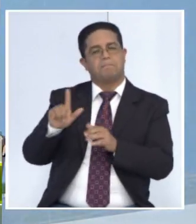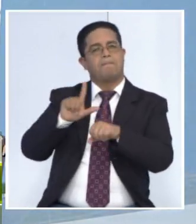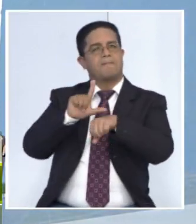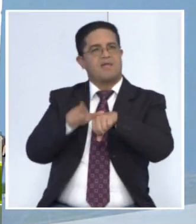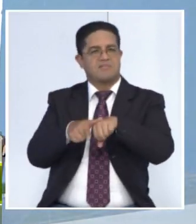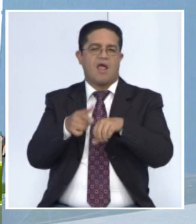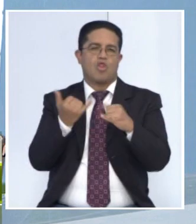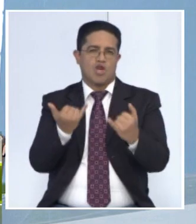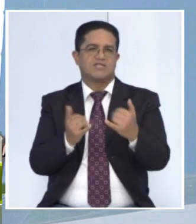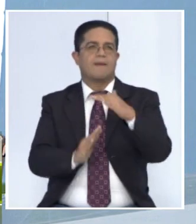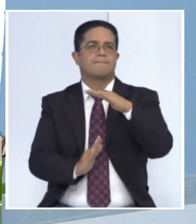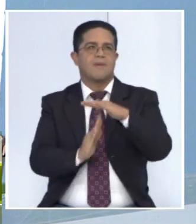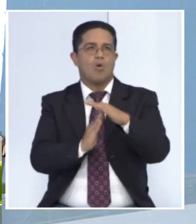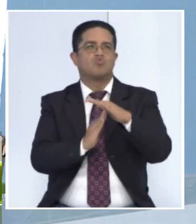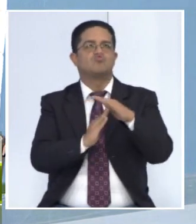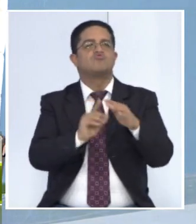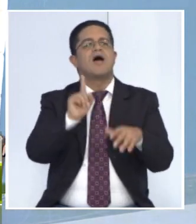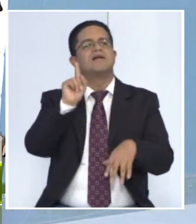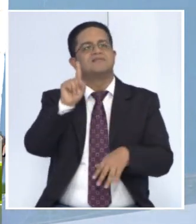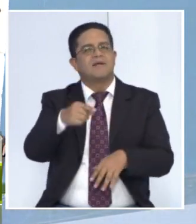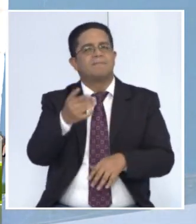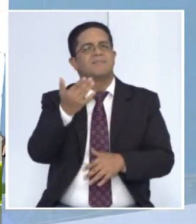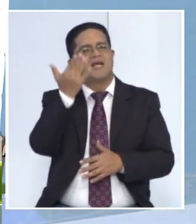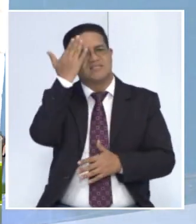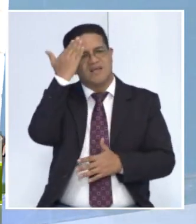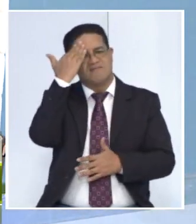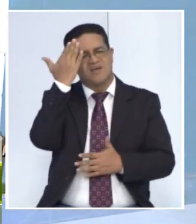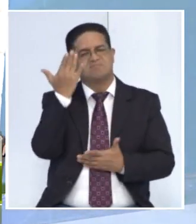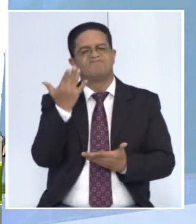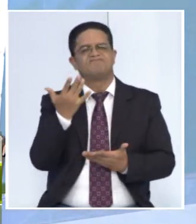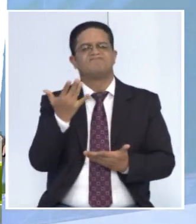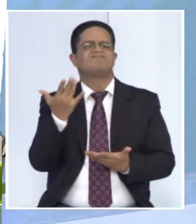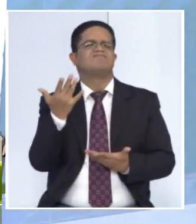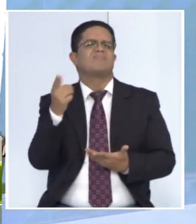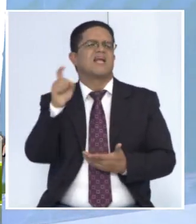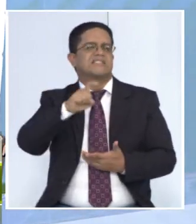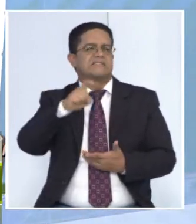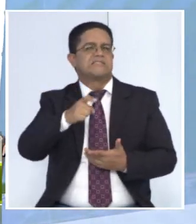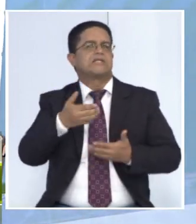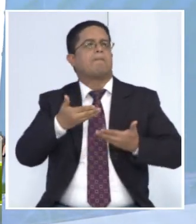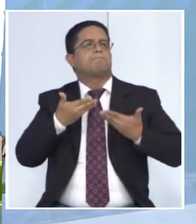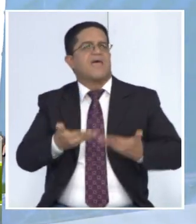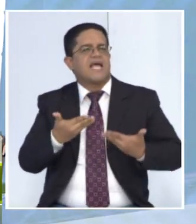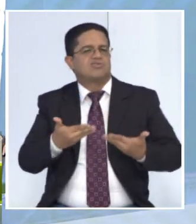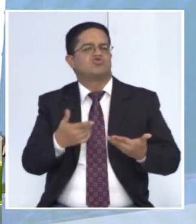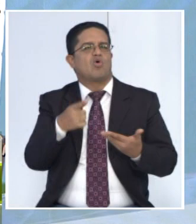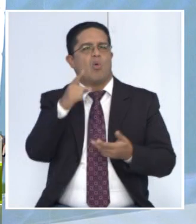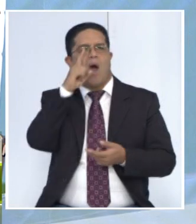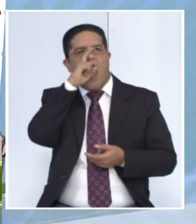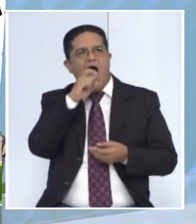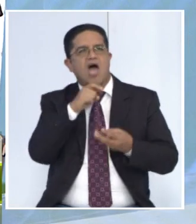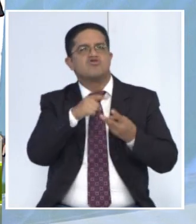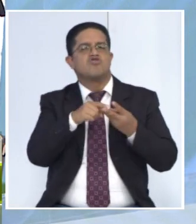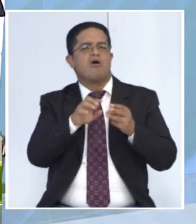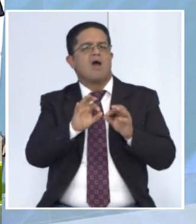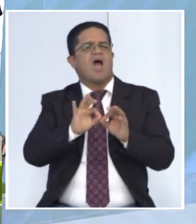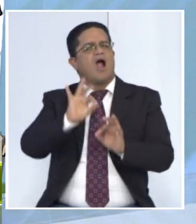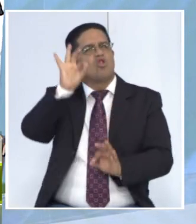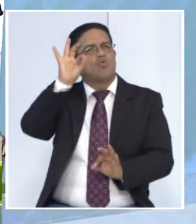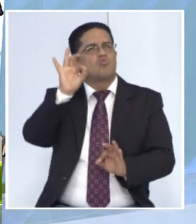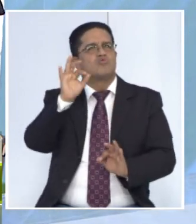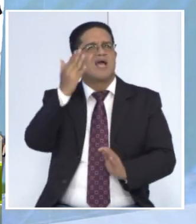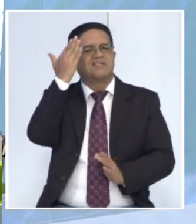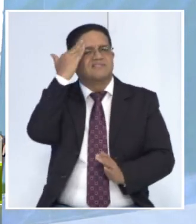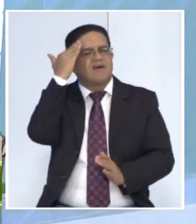a una pausa. Pero también vamos a saber cuáles son las características que debemos de tener. Peso, edad, talla en general.